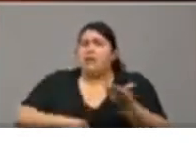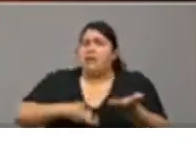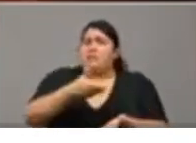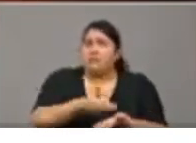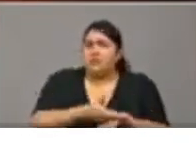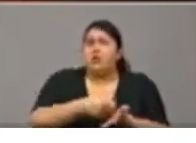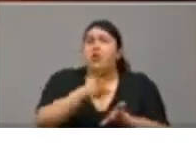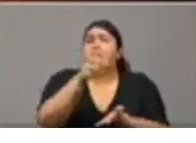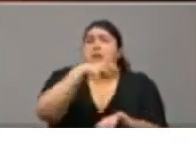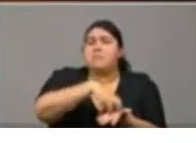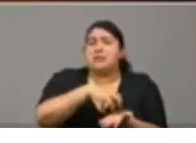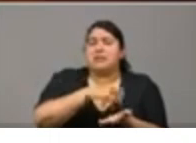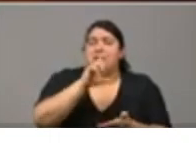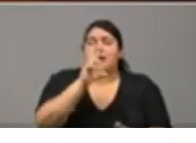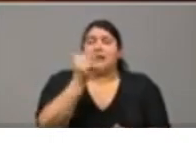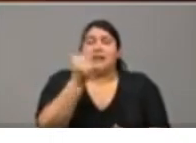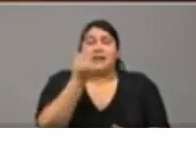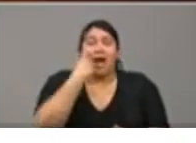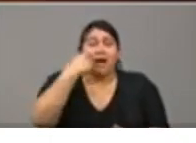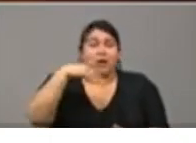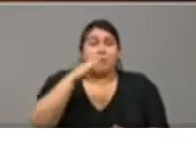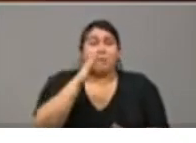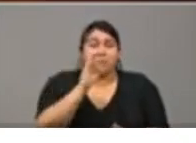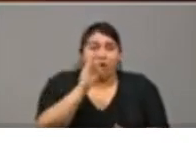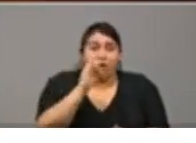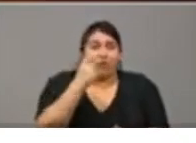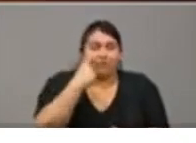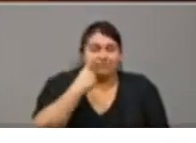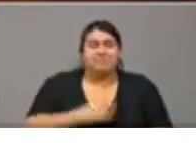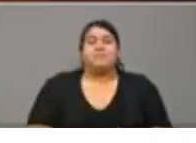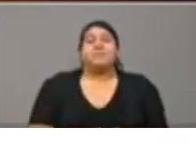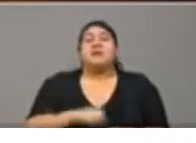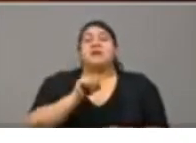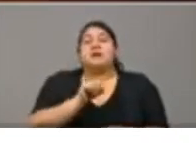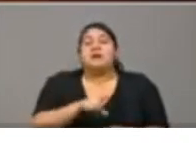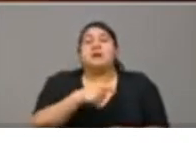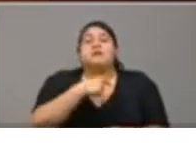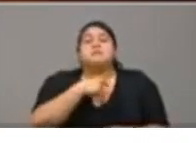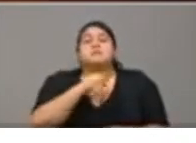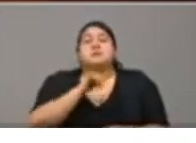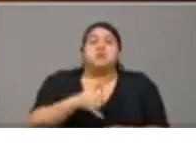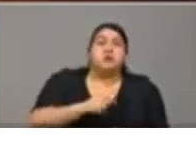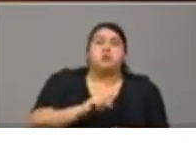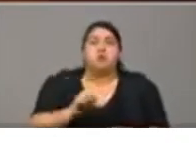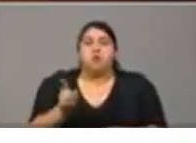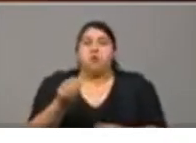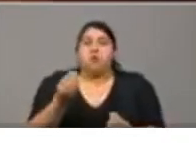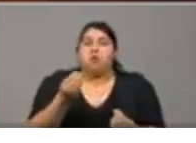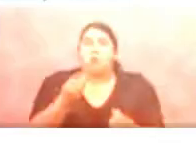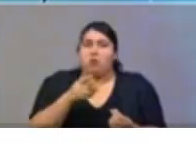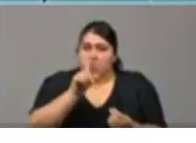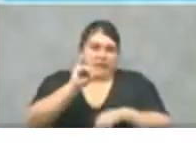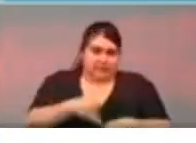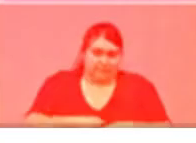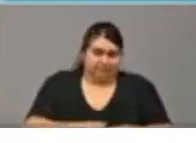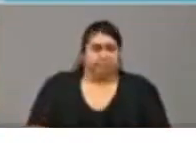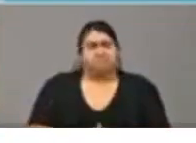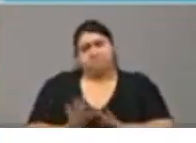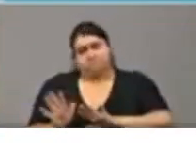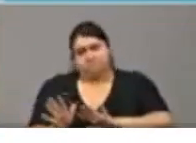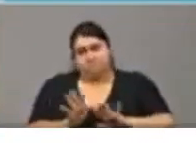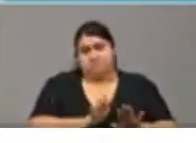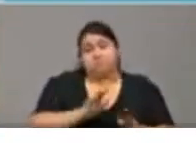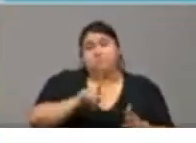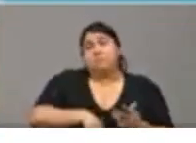firma Rain bwi si el gobierno va a tomar intervención sobre eso Si considerando que Se presume una estafa Gracias respecto obviamente